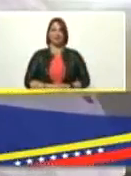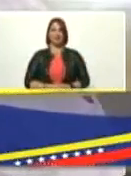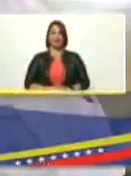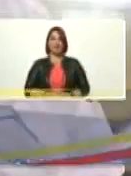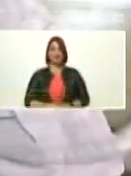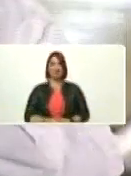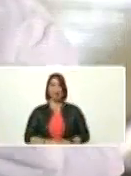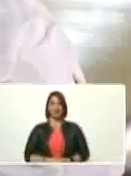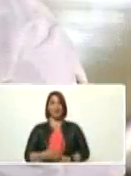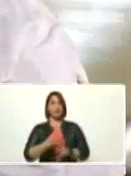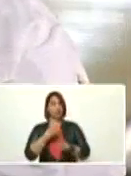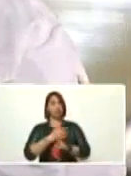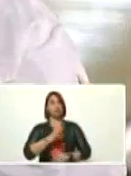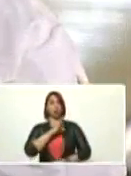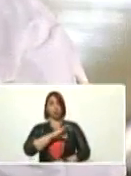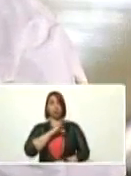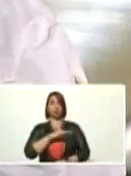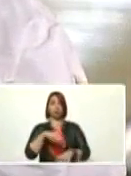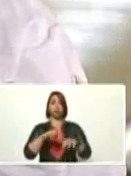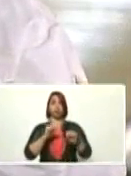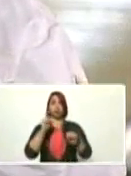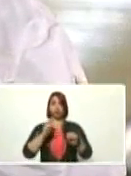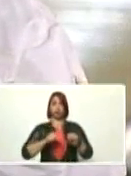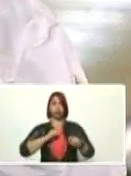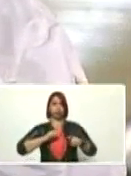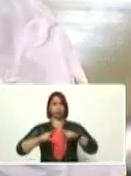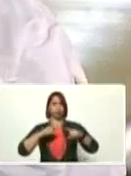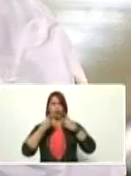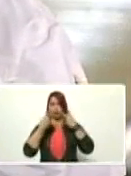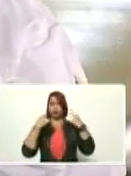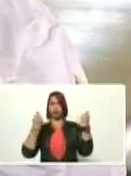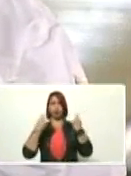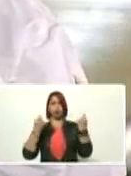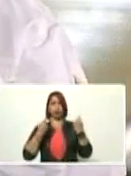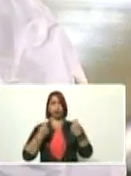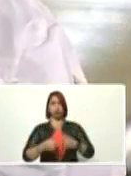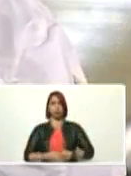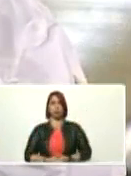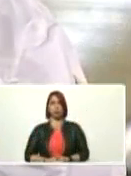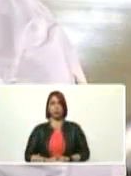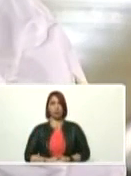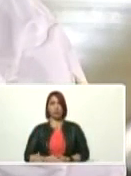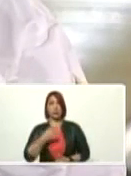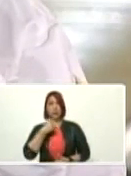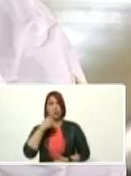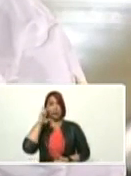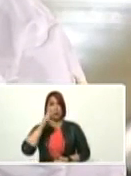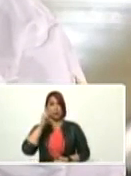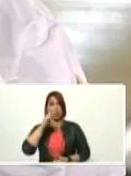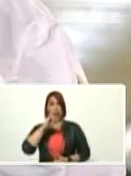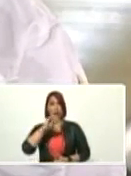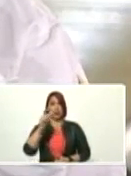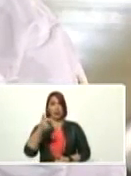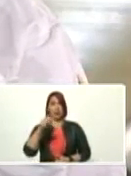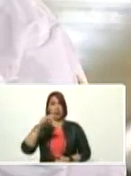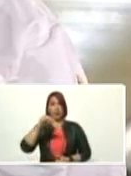Las redes sociales son dominantes y determinantes. Dice el profesor Ignacio Ramonet,